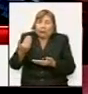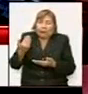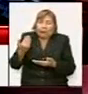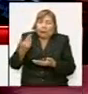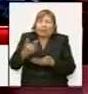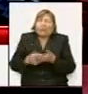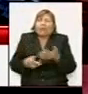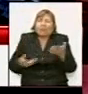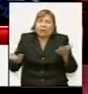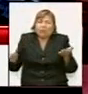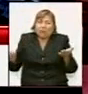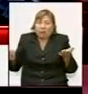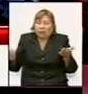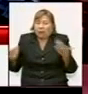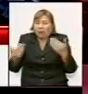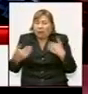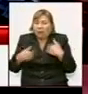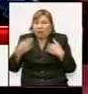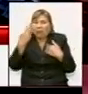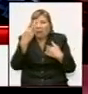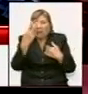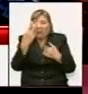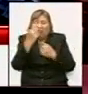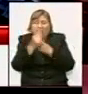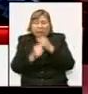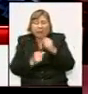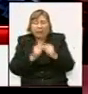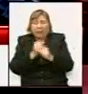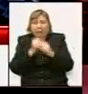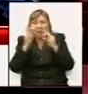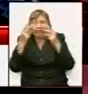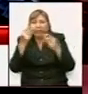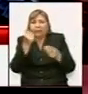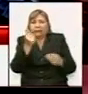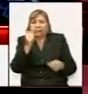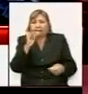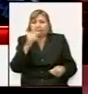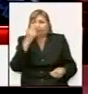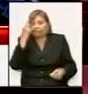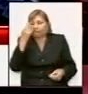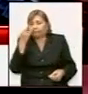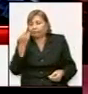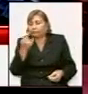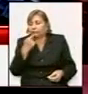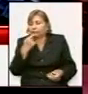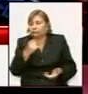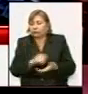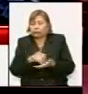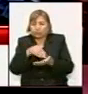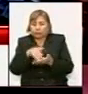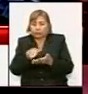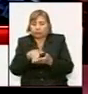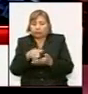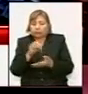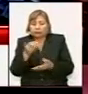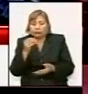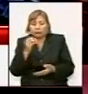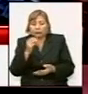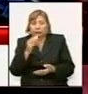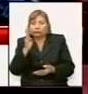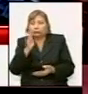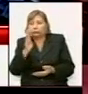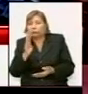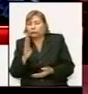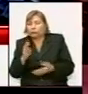Haití? Acá tenemos 2 años en el Congreso y el tema de Haití es de hace tiempo, y efectivamente se les expulsa, se les saca por Brasil, y hay una